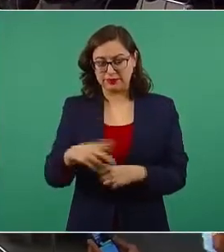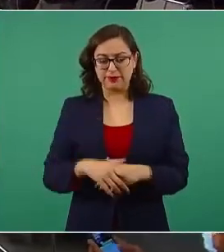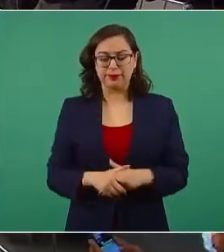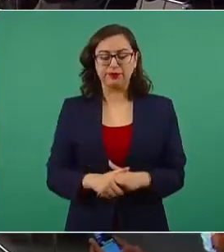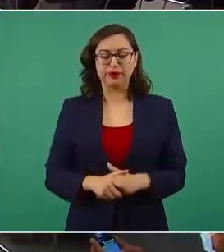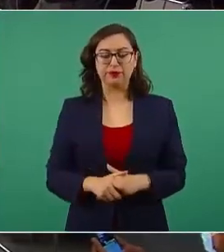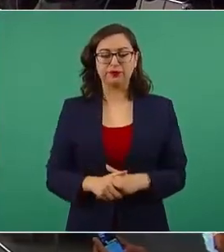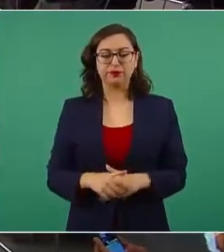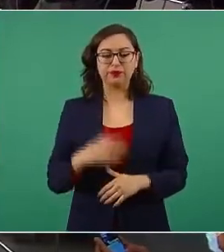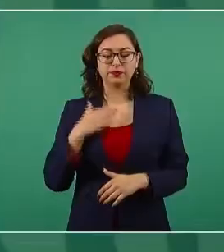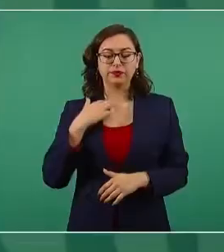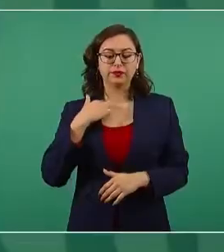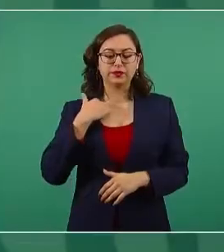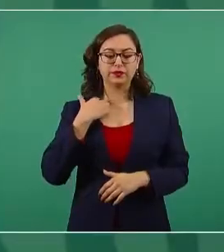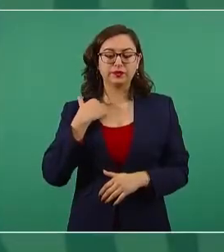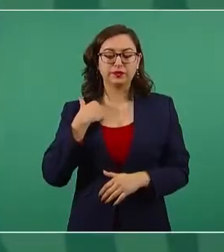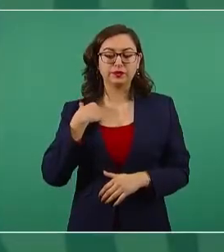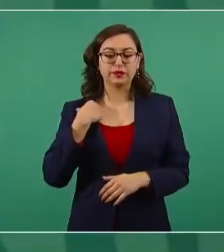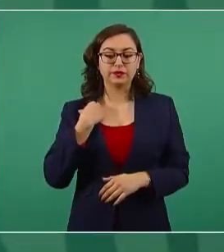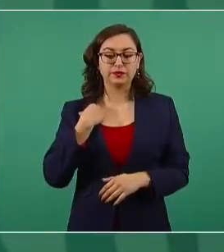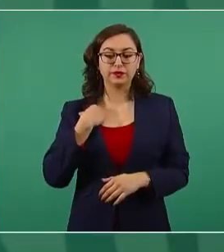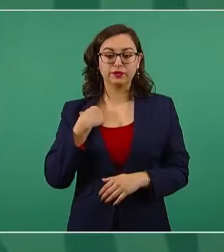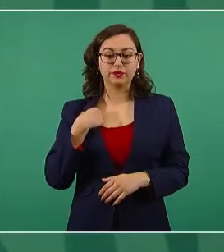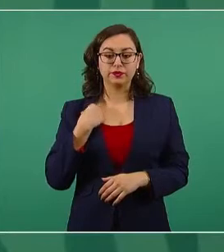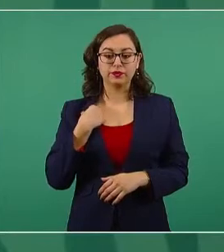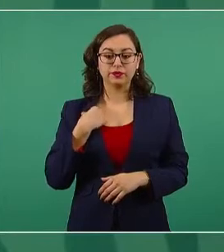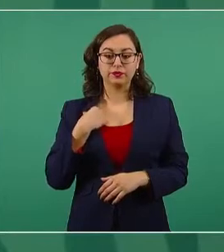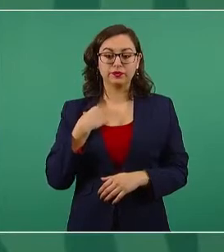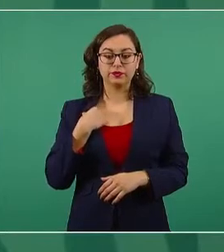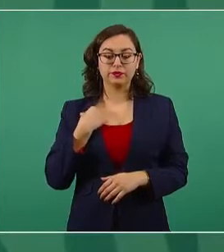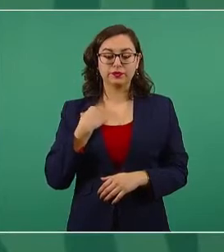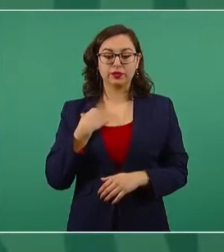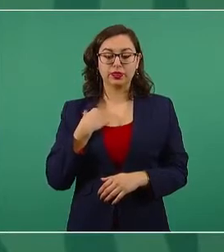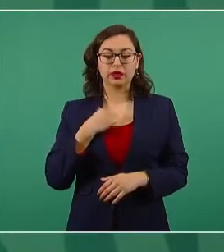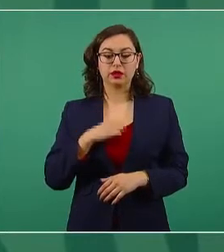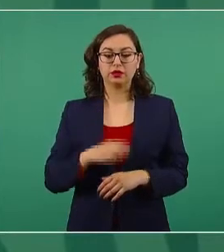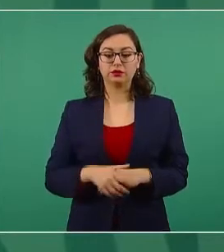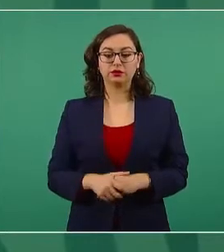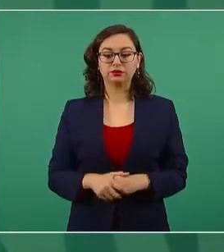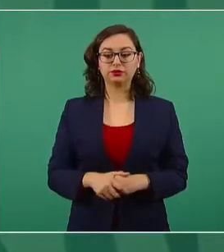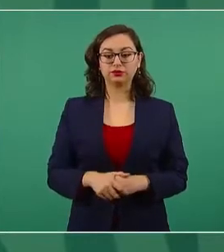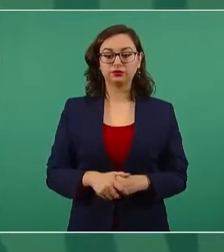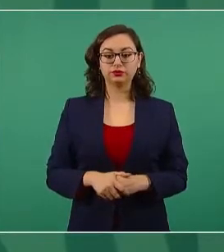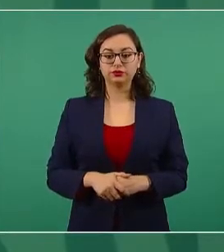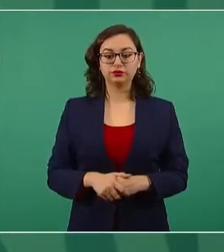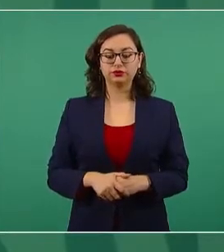Pues ayer hablamos de que es muy importante